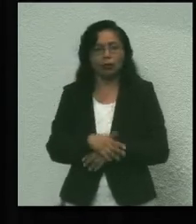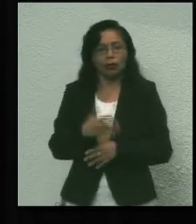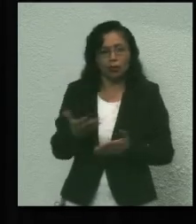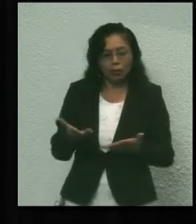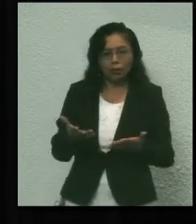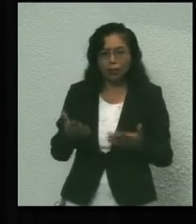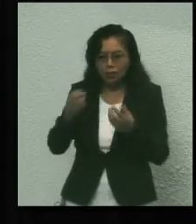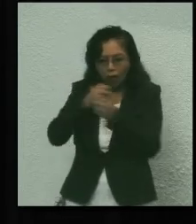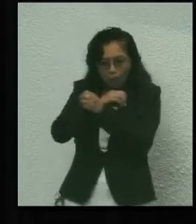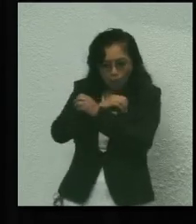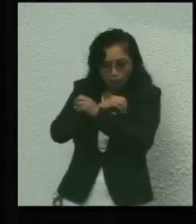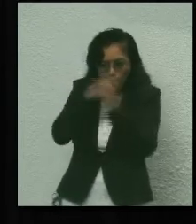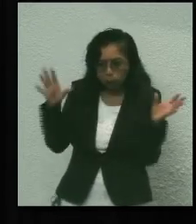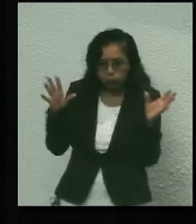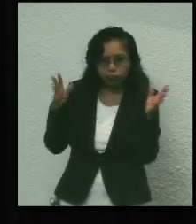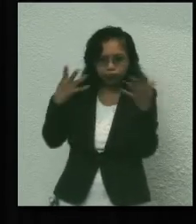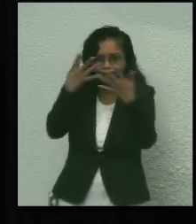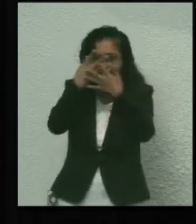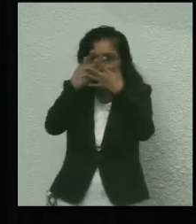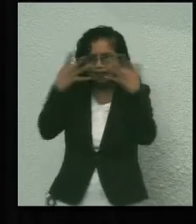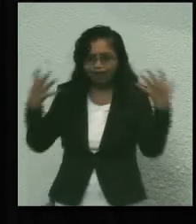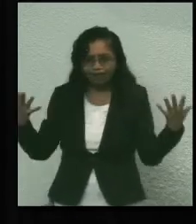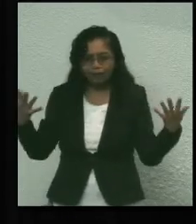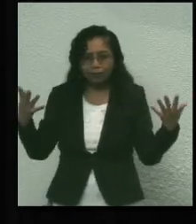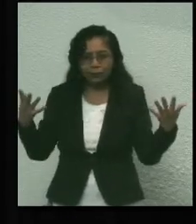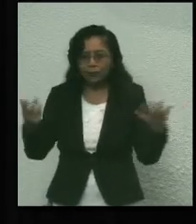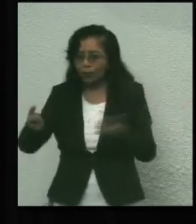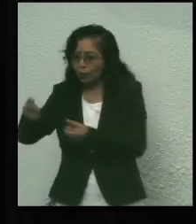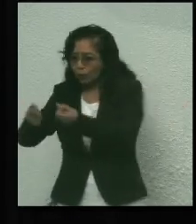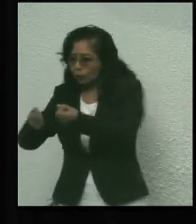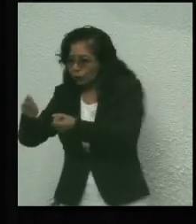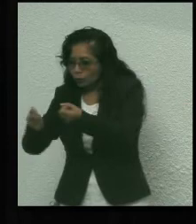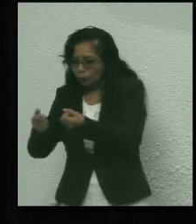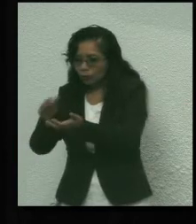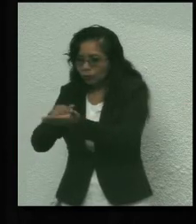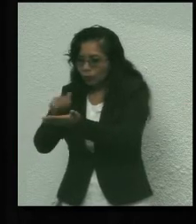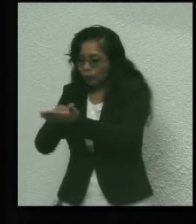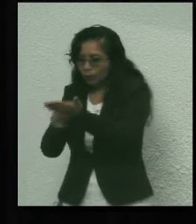permite transparentar el manejo de los documentos.